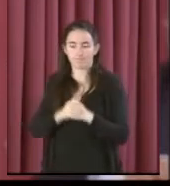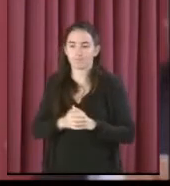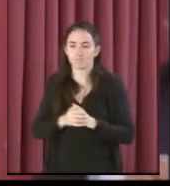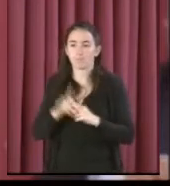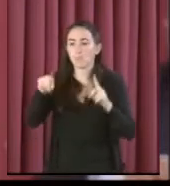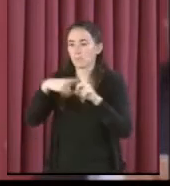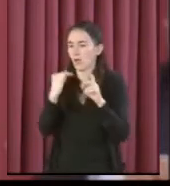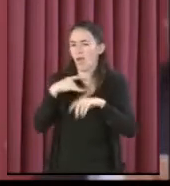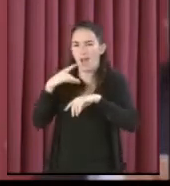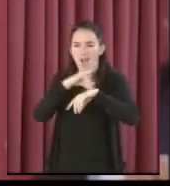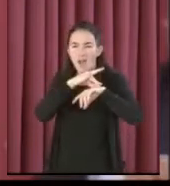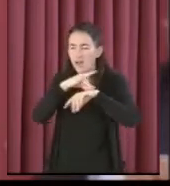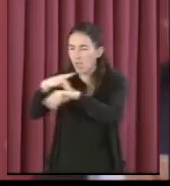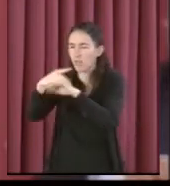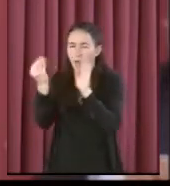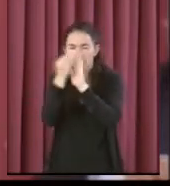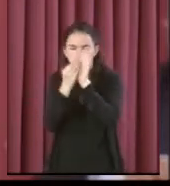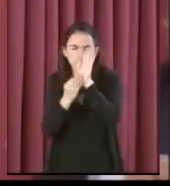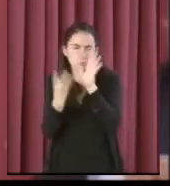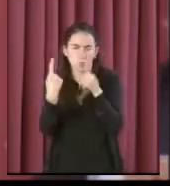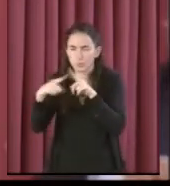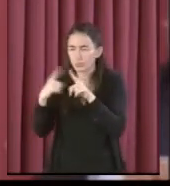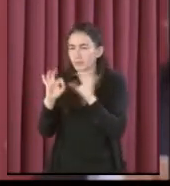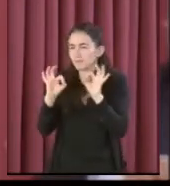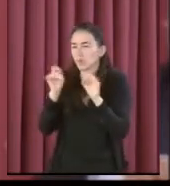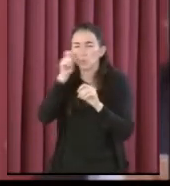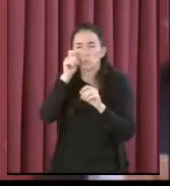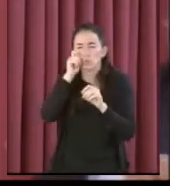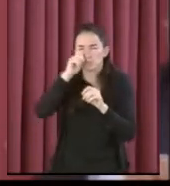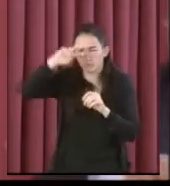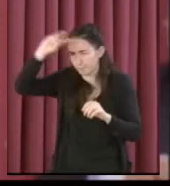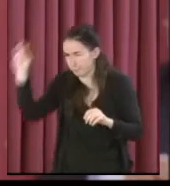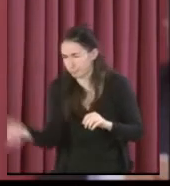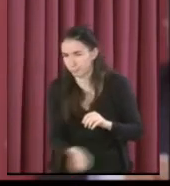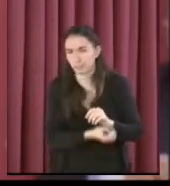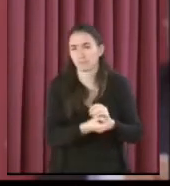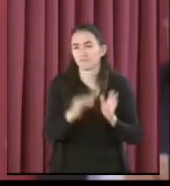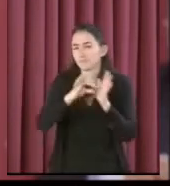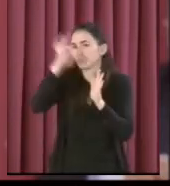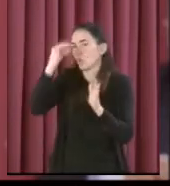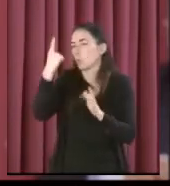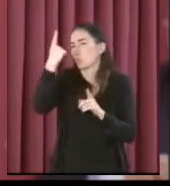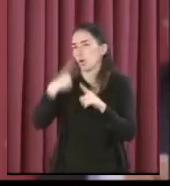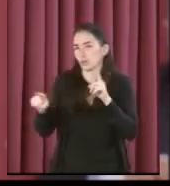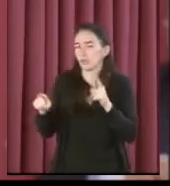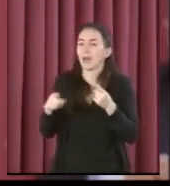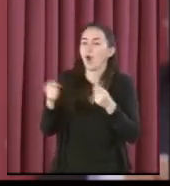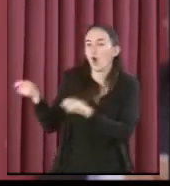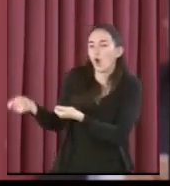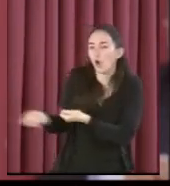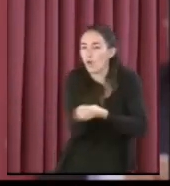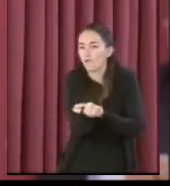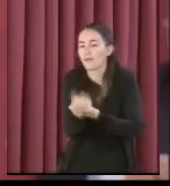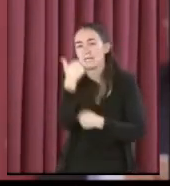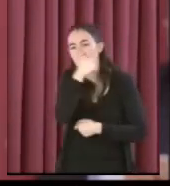intensa agenda promocional el desarrollo de nuevos productos turísticos, en el que destacaré el último, golf y vino. Una nueva herramienta que nos ha